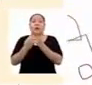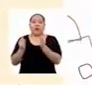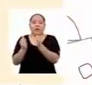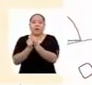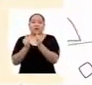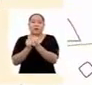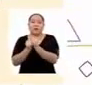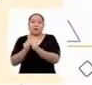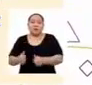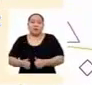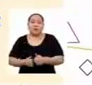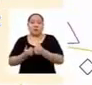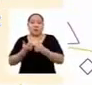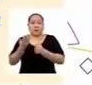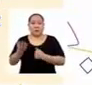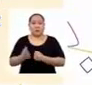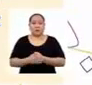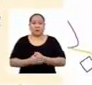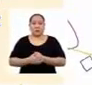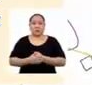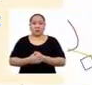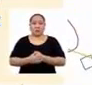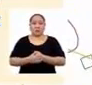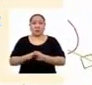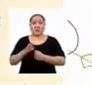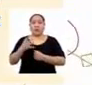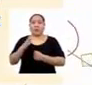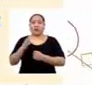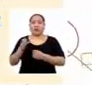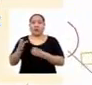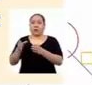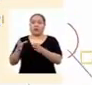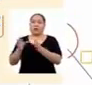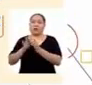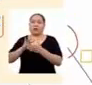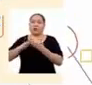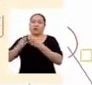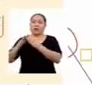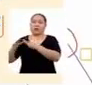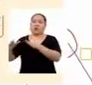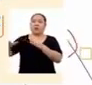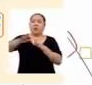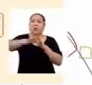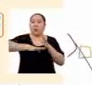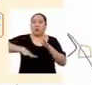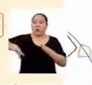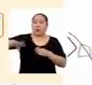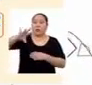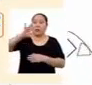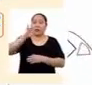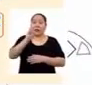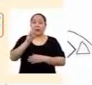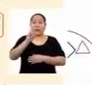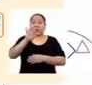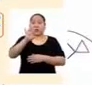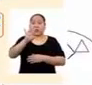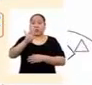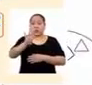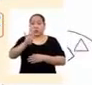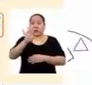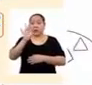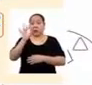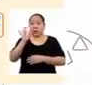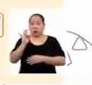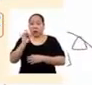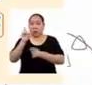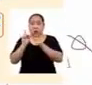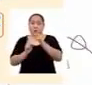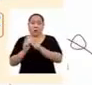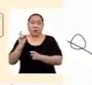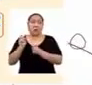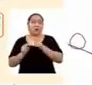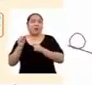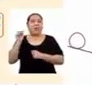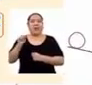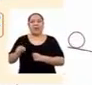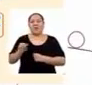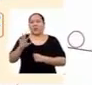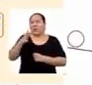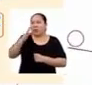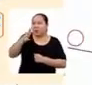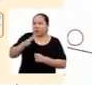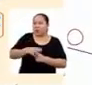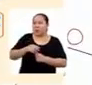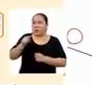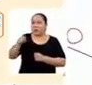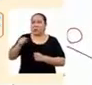ellos. Y el tamaño estimado de la población es de 748 personas. Esta estimación